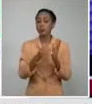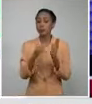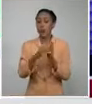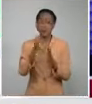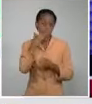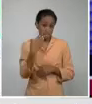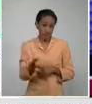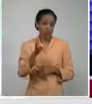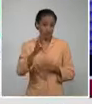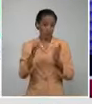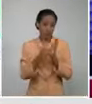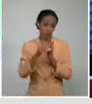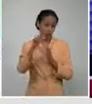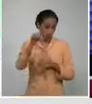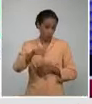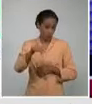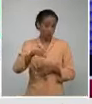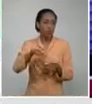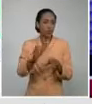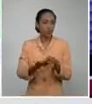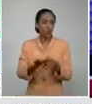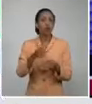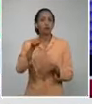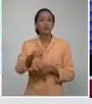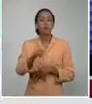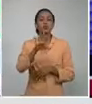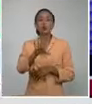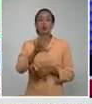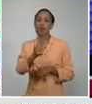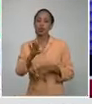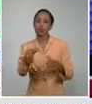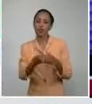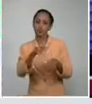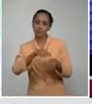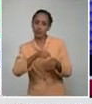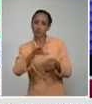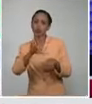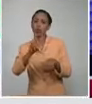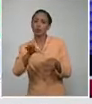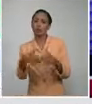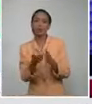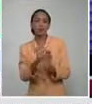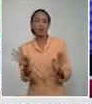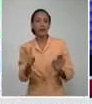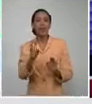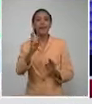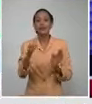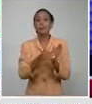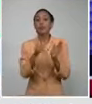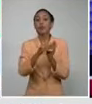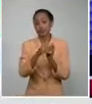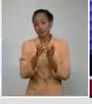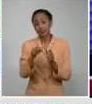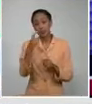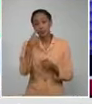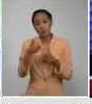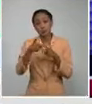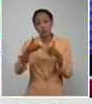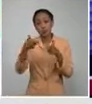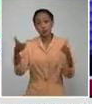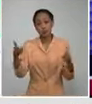33 millones, después de haber transcurrido 52 días. Eso da la magnitud de cómo ha ido creciendo la